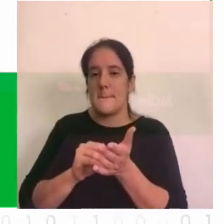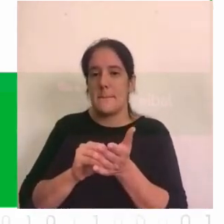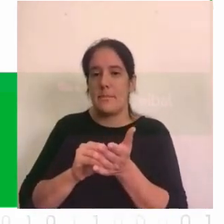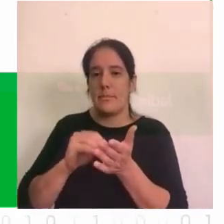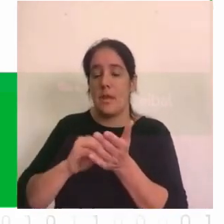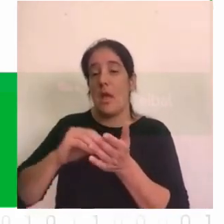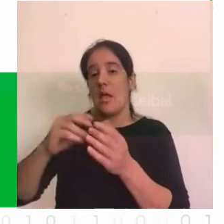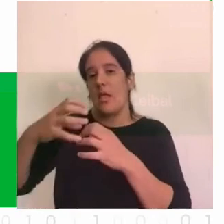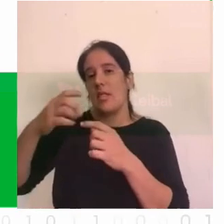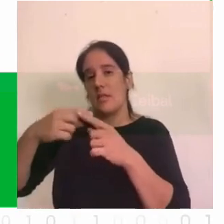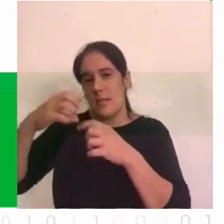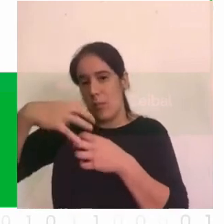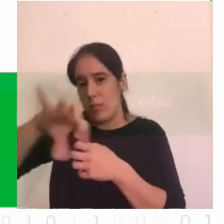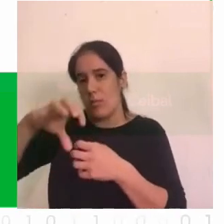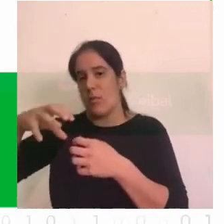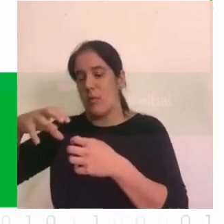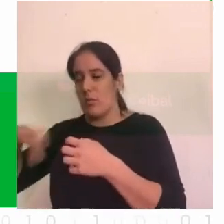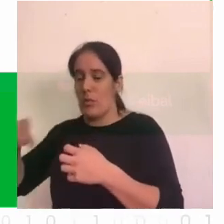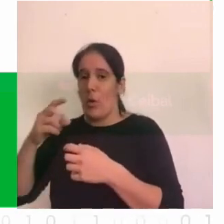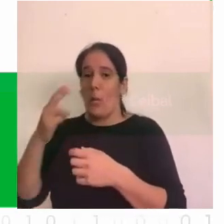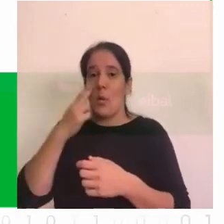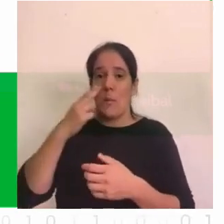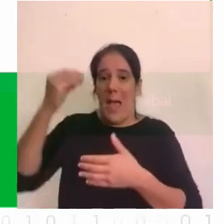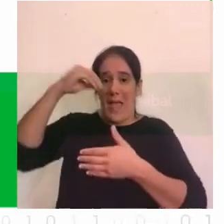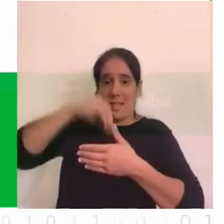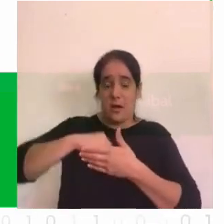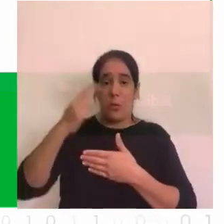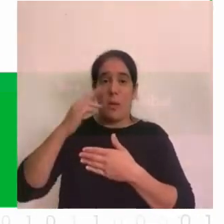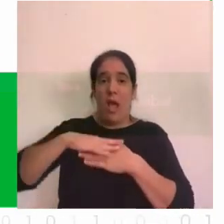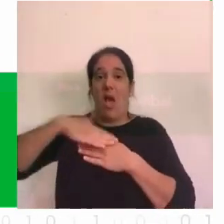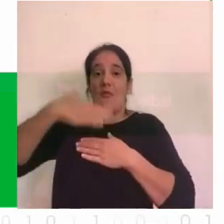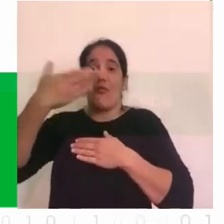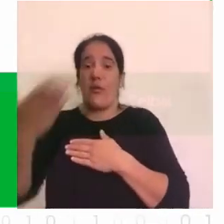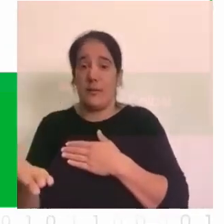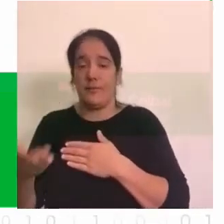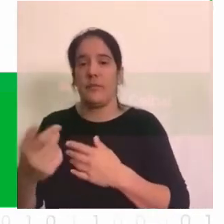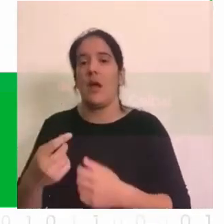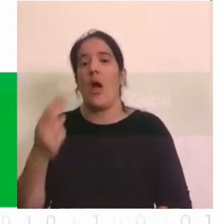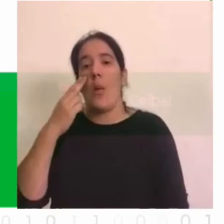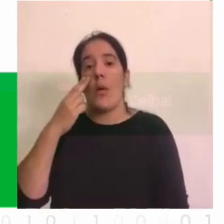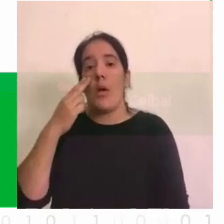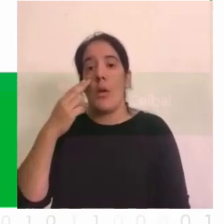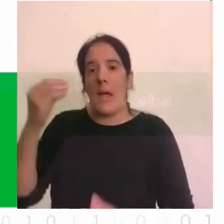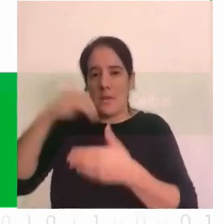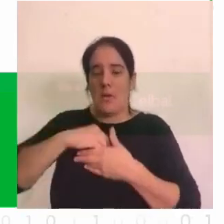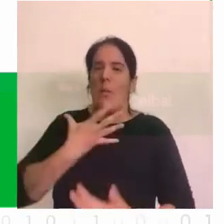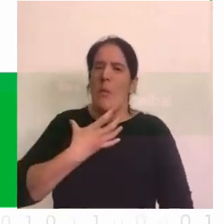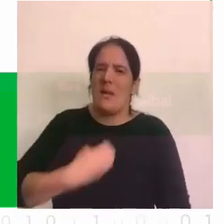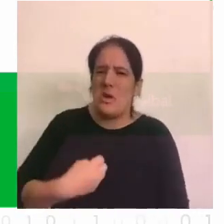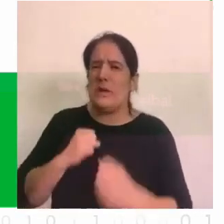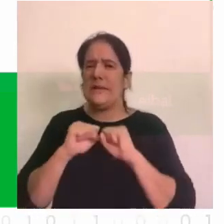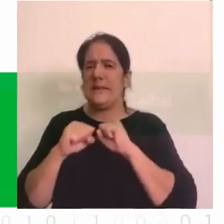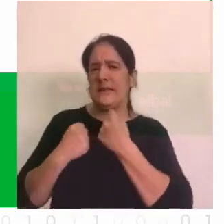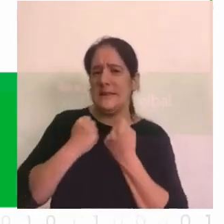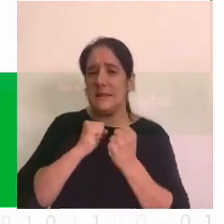internalizados y externalizados. Los problemas internalizados tienen que ver con problemas de depresión, ansiedad, un poco como estar